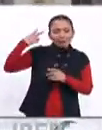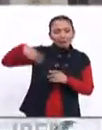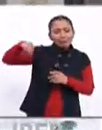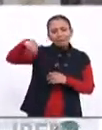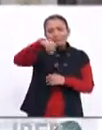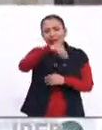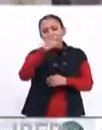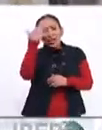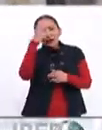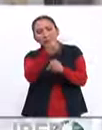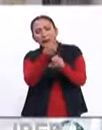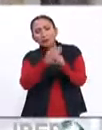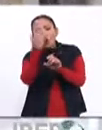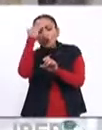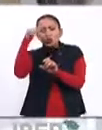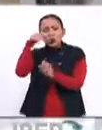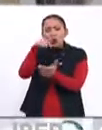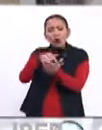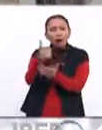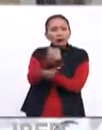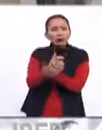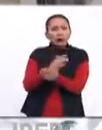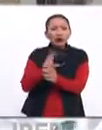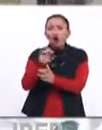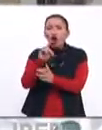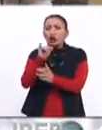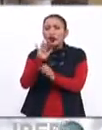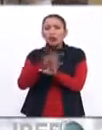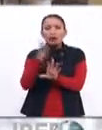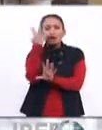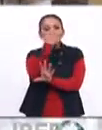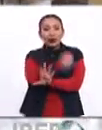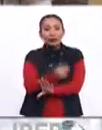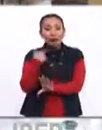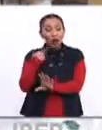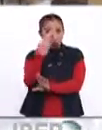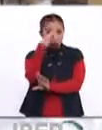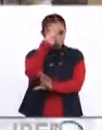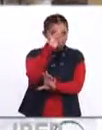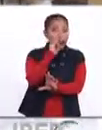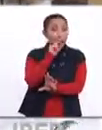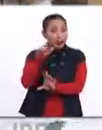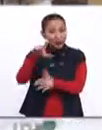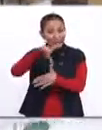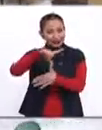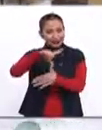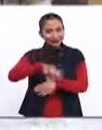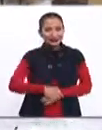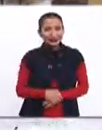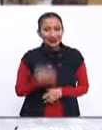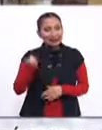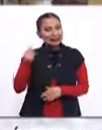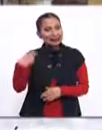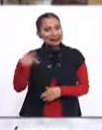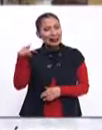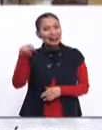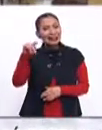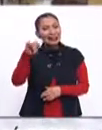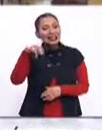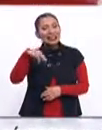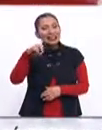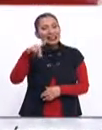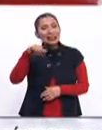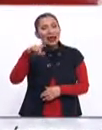Hoy queremos invitarle a conocer una de las ciudades coloniales más bonitas, no solo de Cuba, sino sino de América Latina. Se trata de